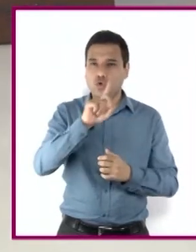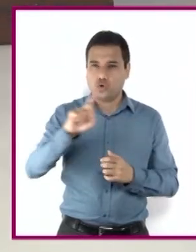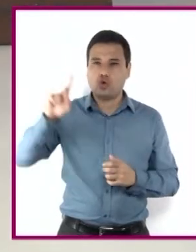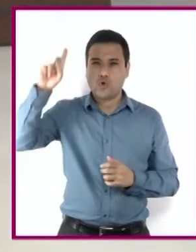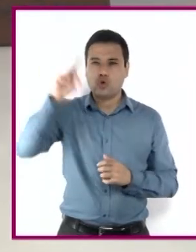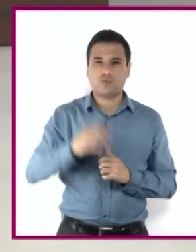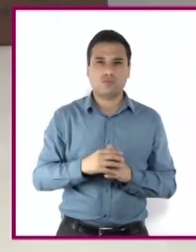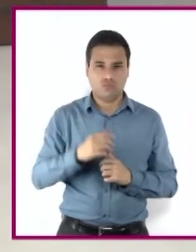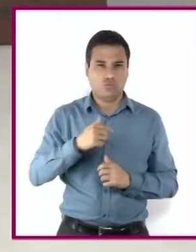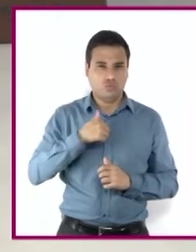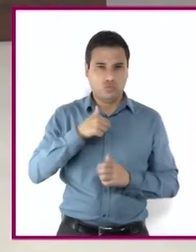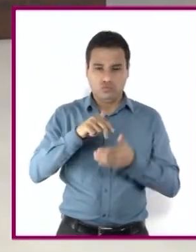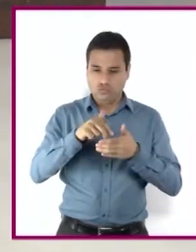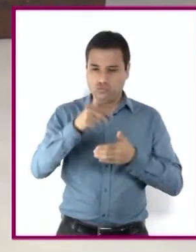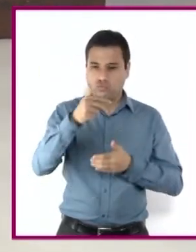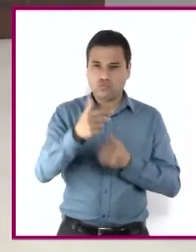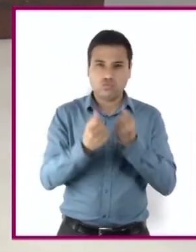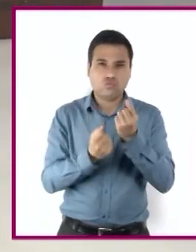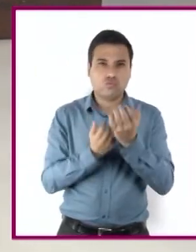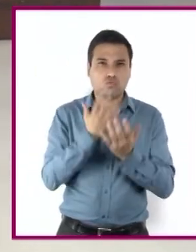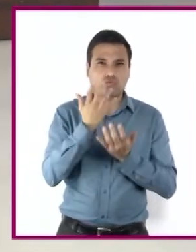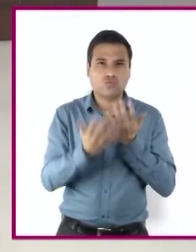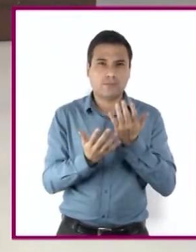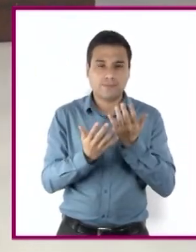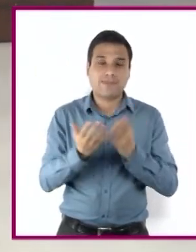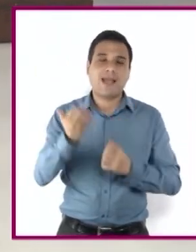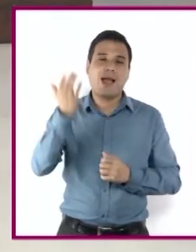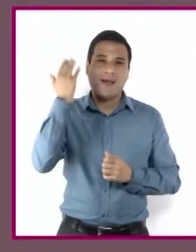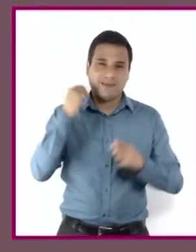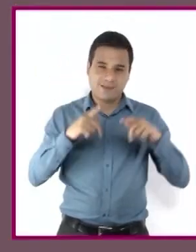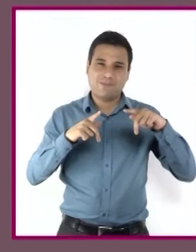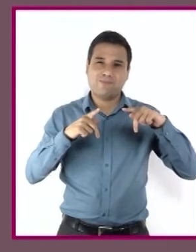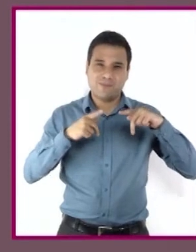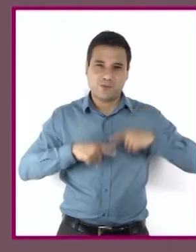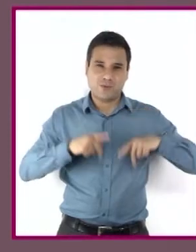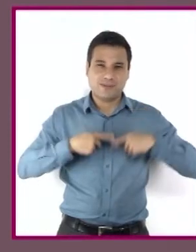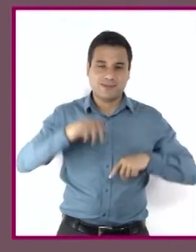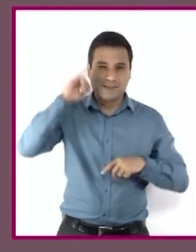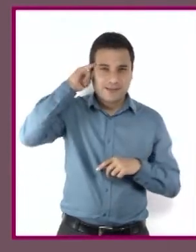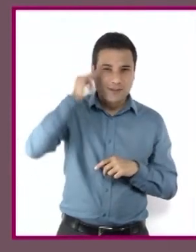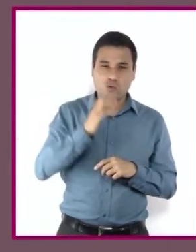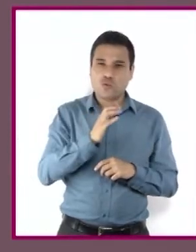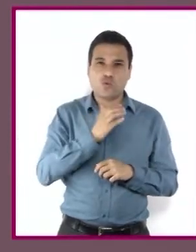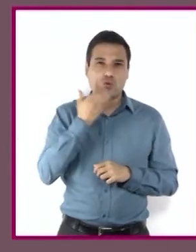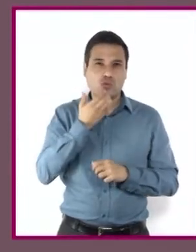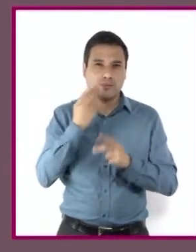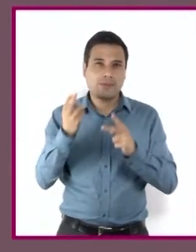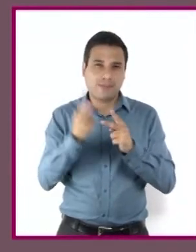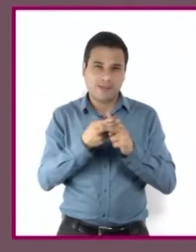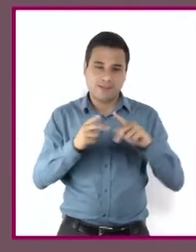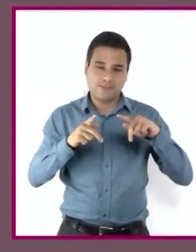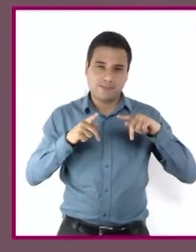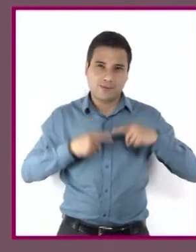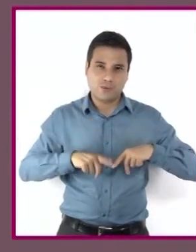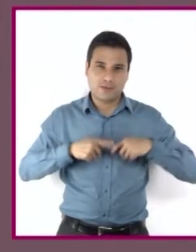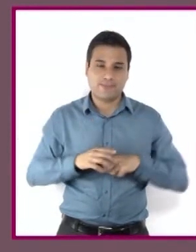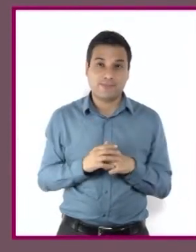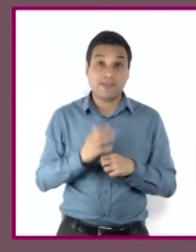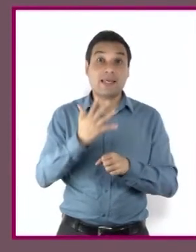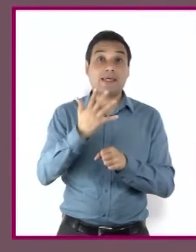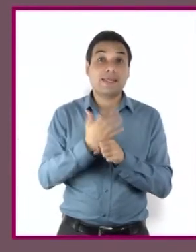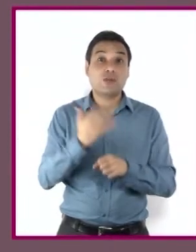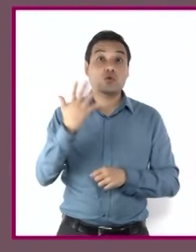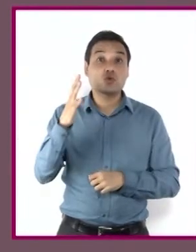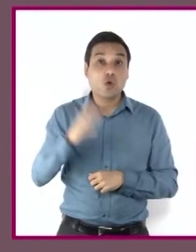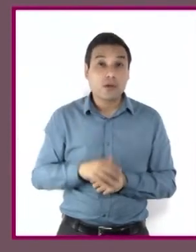que justificó el sacrificio humano entre las sociedades prehispánicas. El actual quinto sol, entonces,